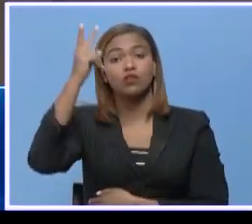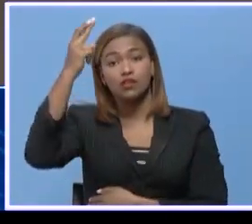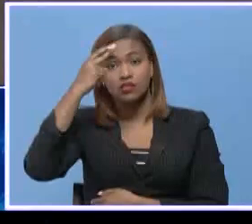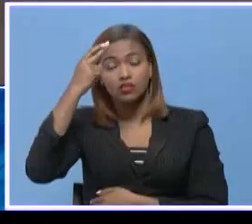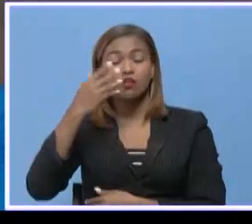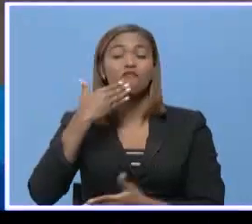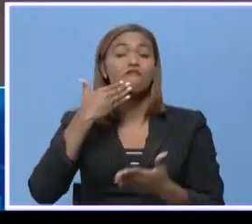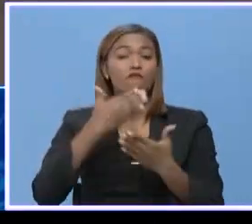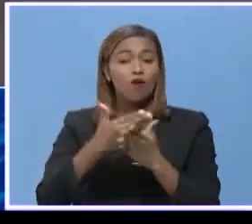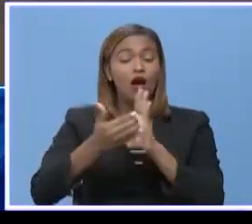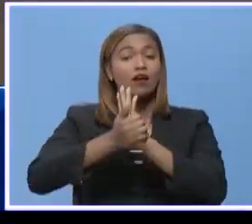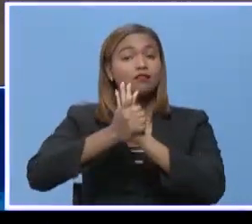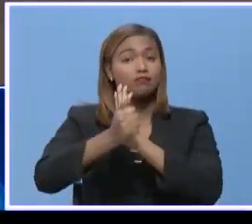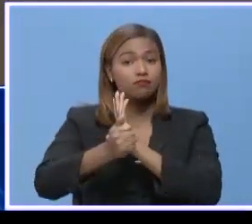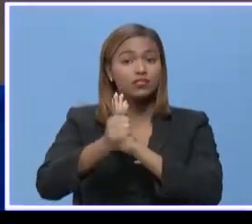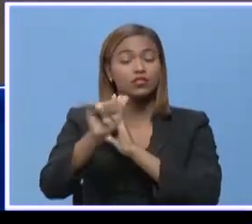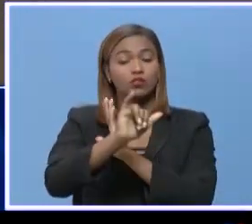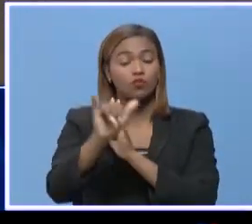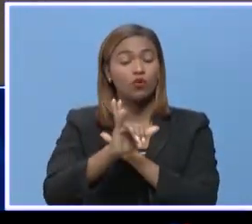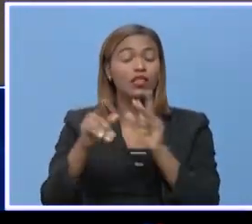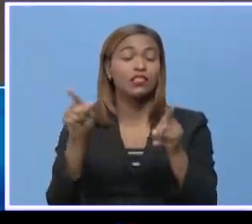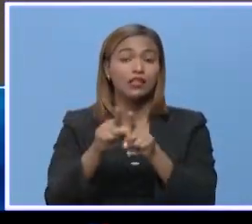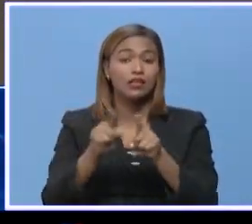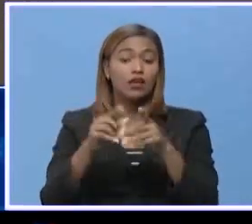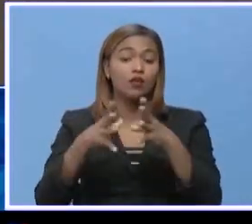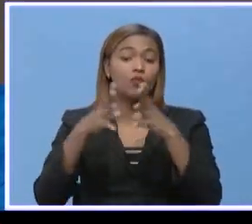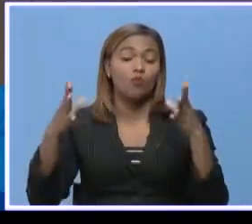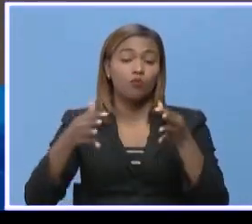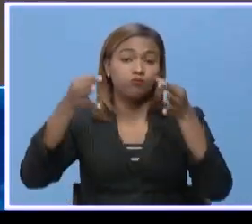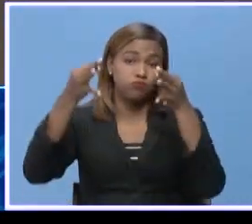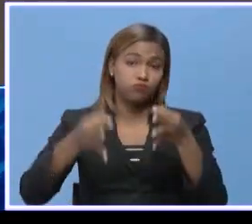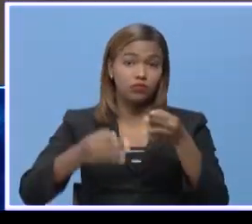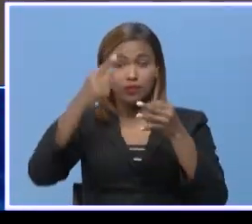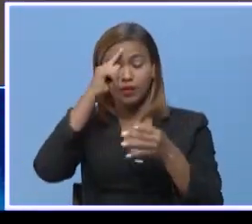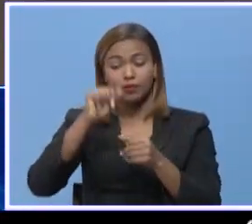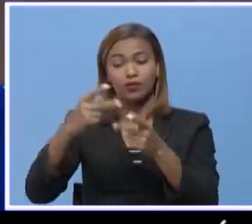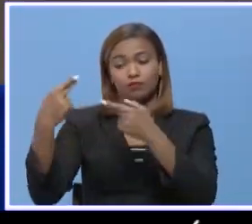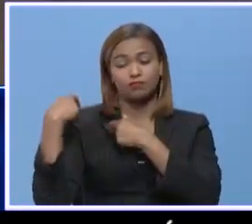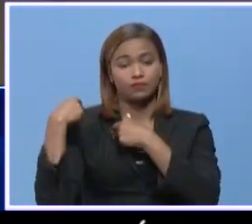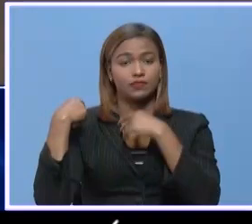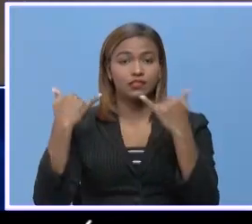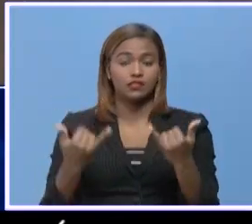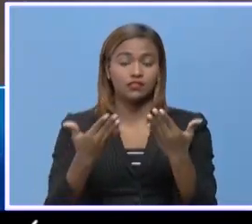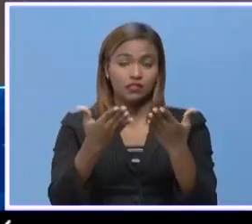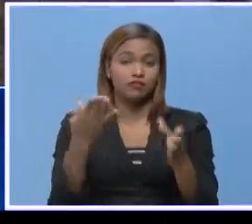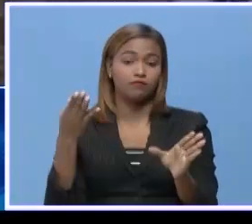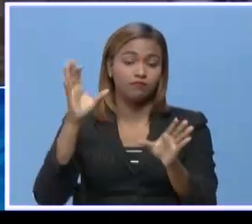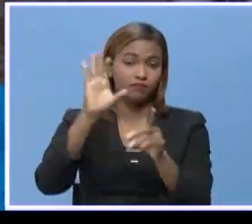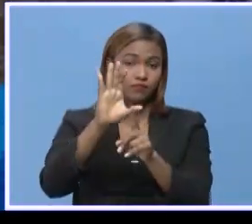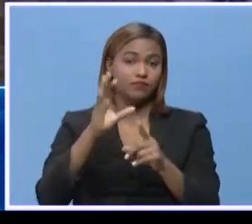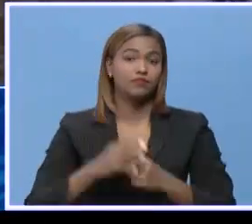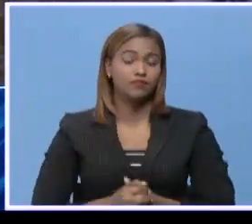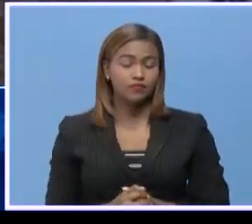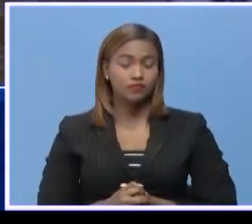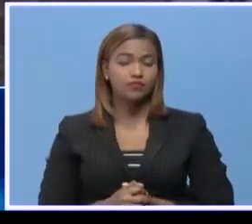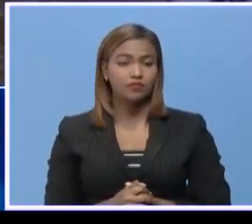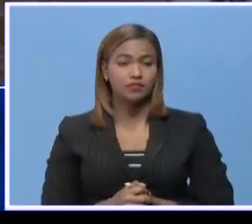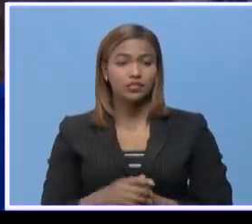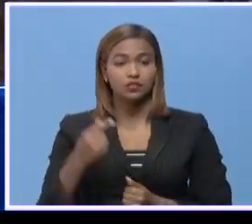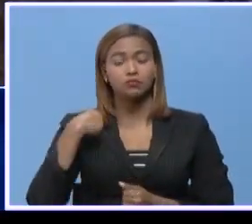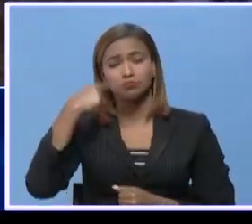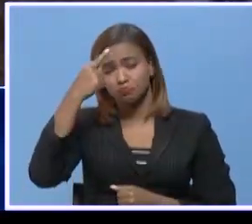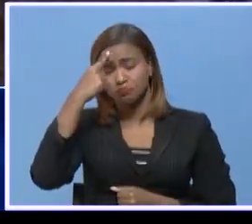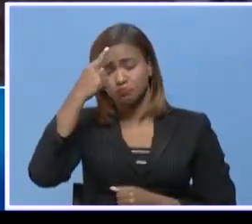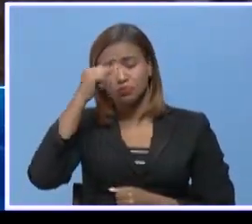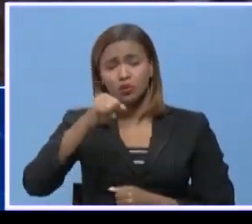sobrada capacidad y sobrada honestidad para fundamentalmente estar en esos puestos. Entiendo que fue una buena